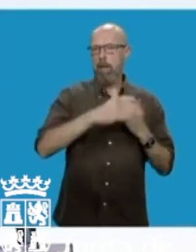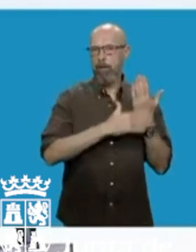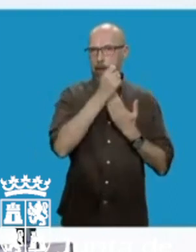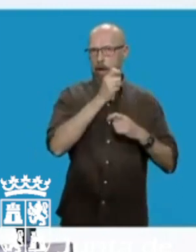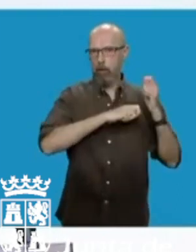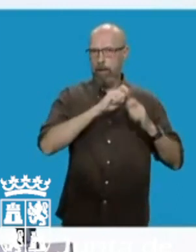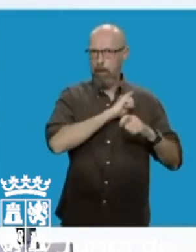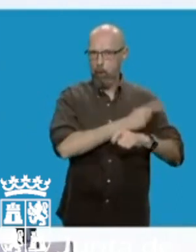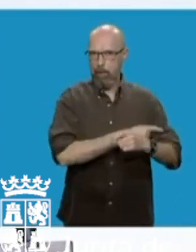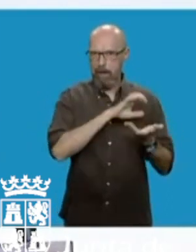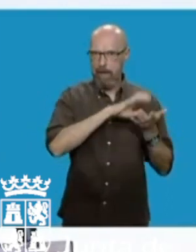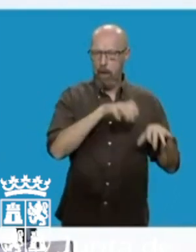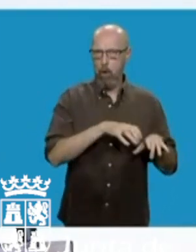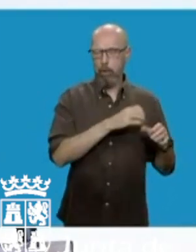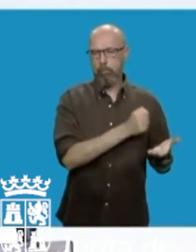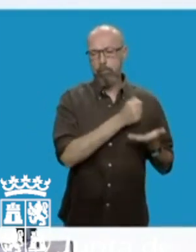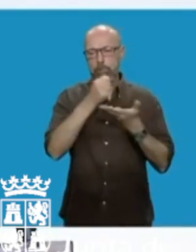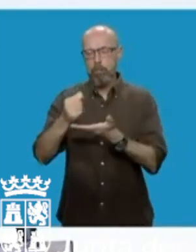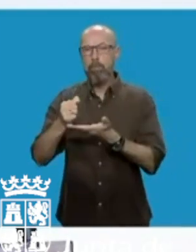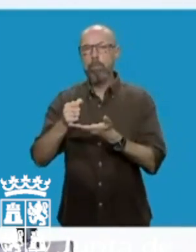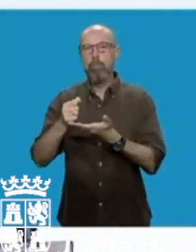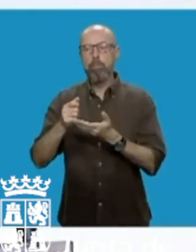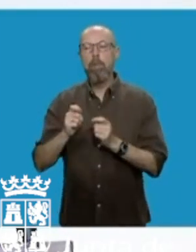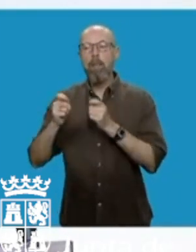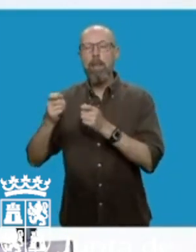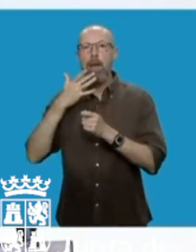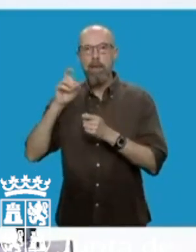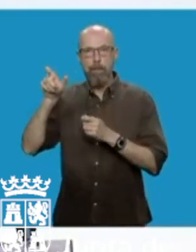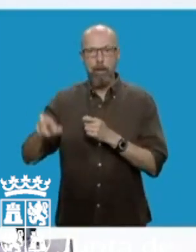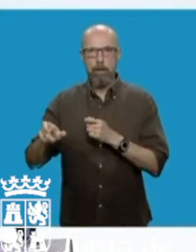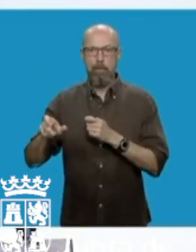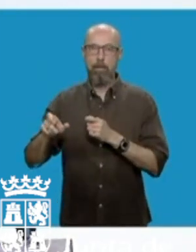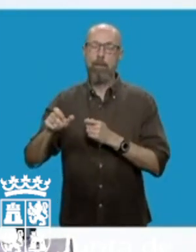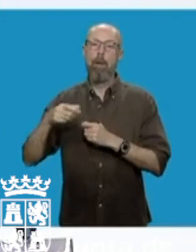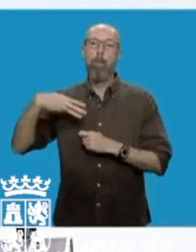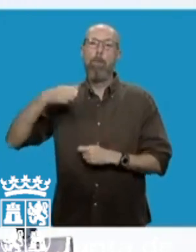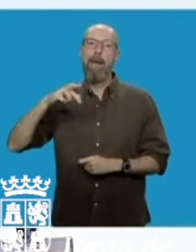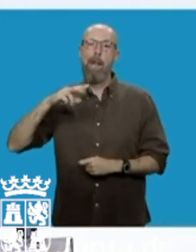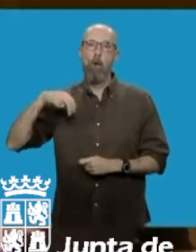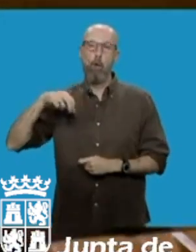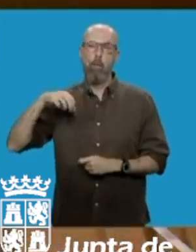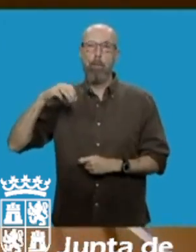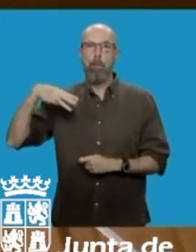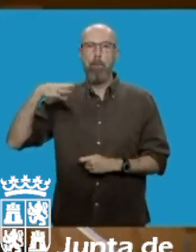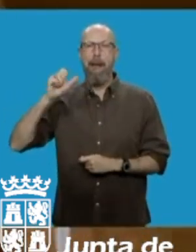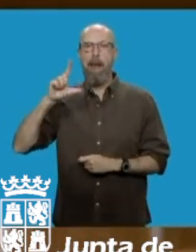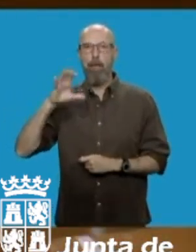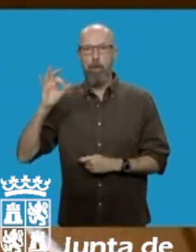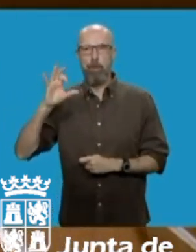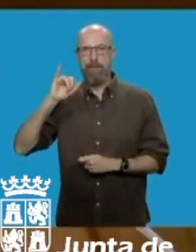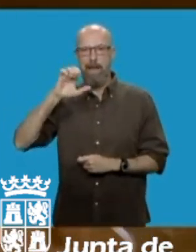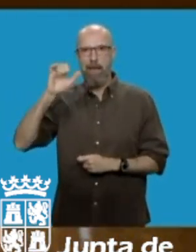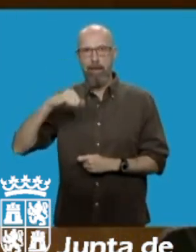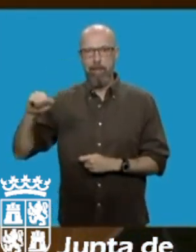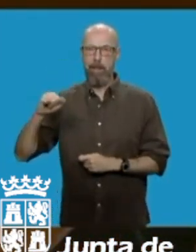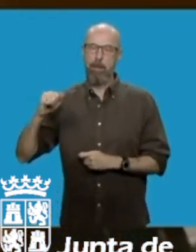León. En este caso, se hace entrega de este galardón a Mariano Palacios Sáez, que es presidente de la Federación de Ciclismo